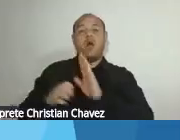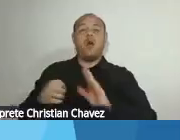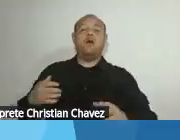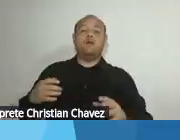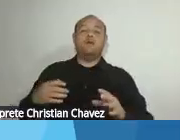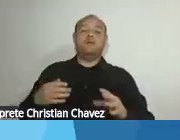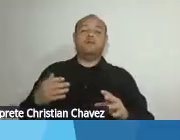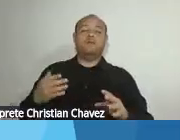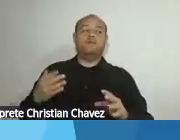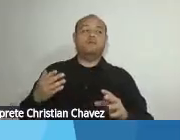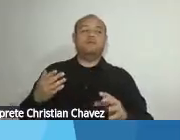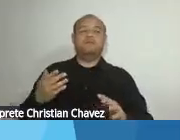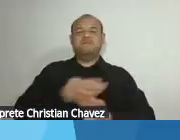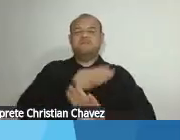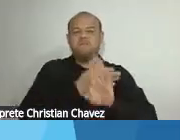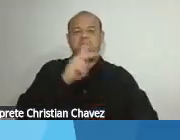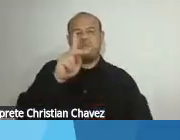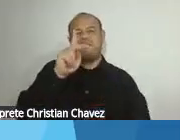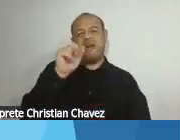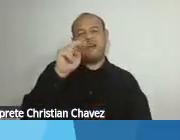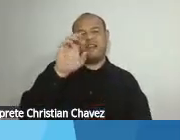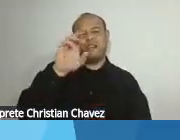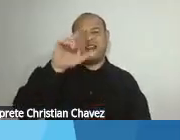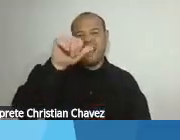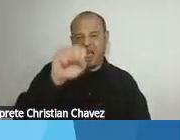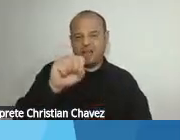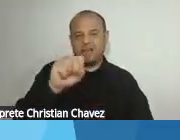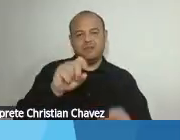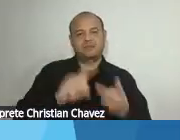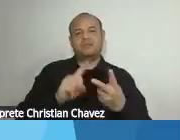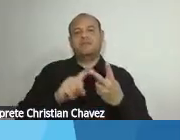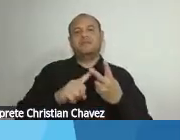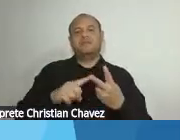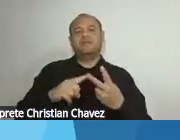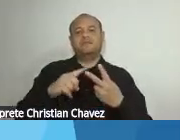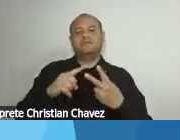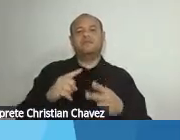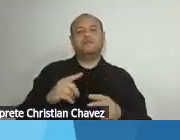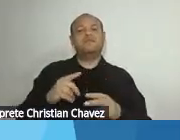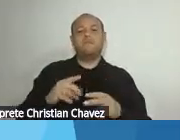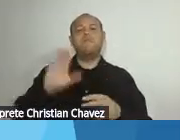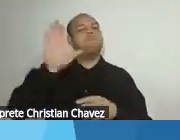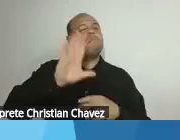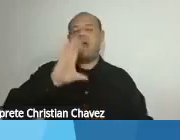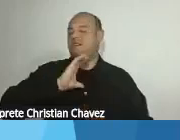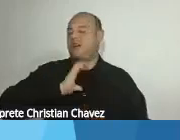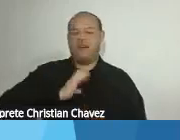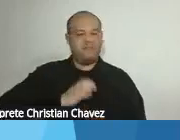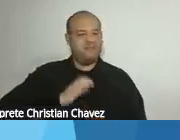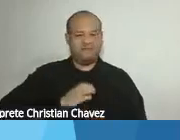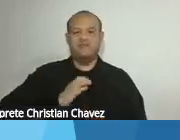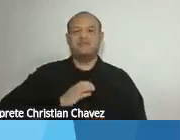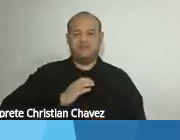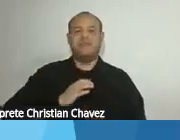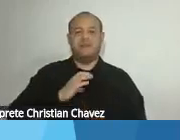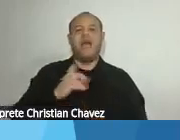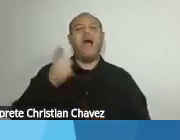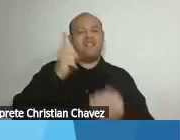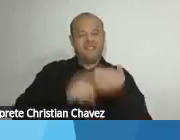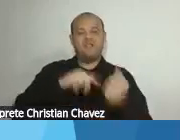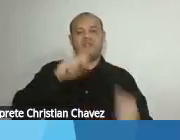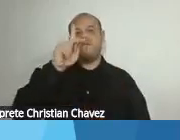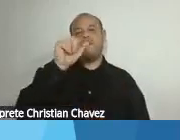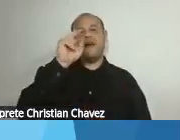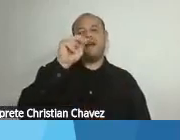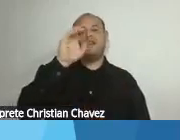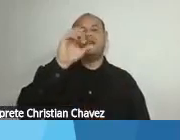provocar diabetes, a lo mejor eh, a lo mejor una lesión en el páncreas, a lo mejor que por medio de una